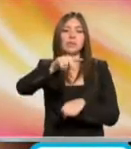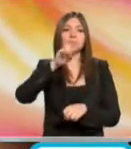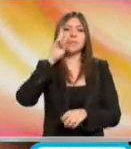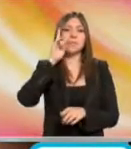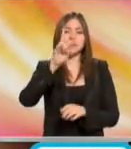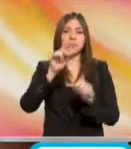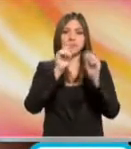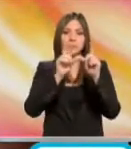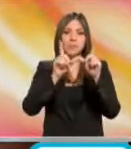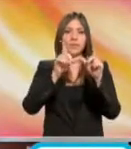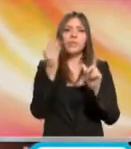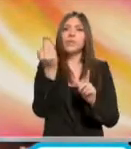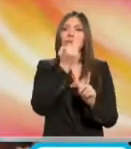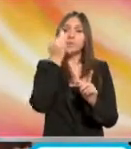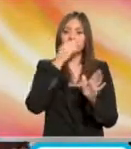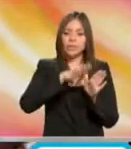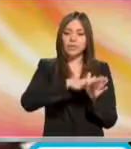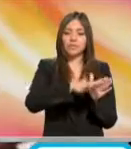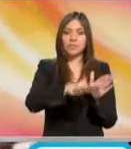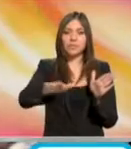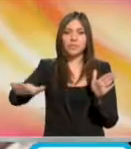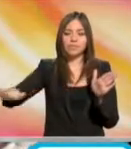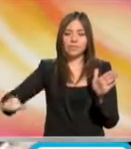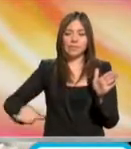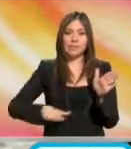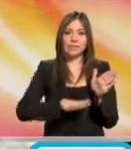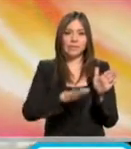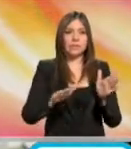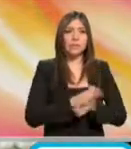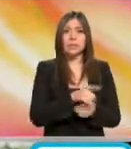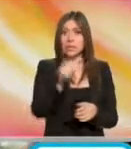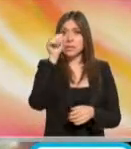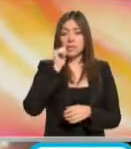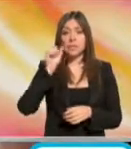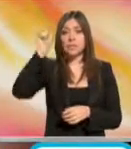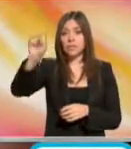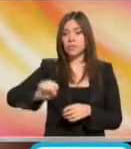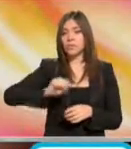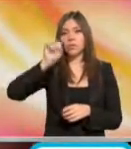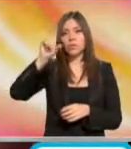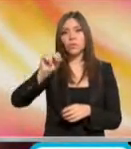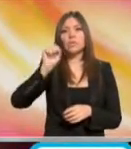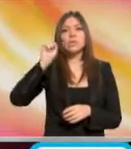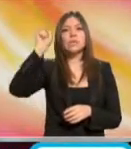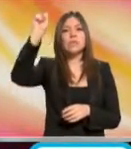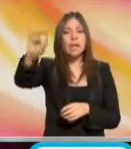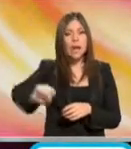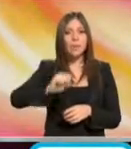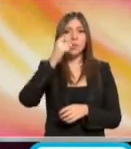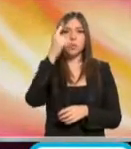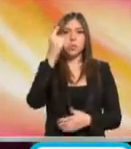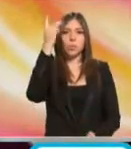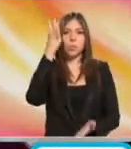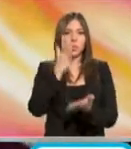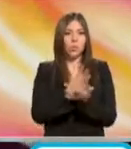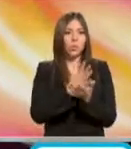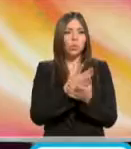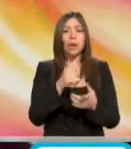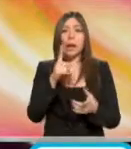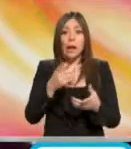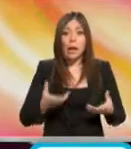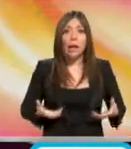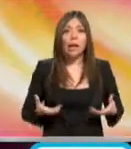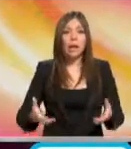pantalla las flores en el piso. ¿Y eso pasa todas las lindo. semanas? No, fíjate, todos los sábados hacen un solo tapete en una de las calles.